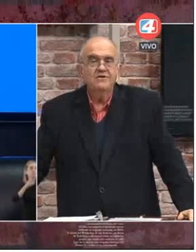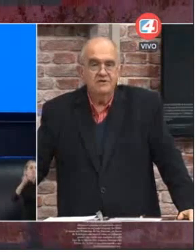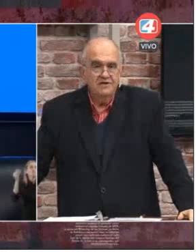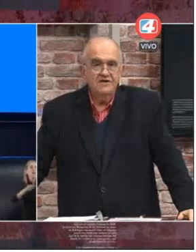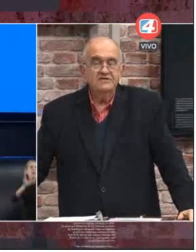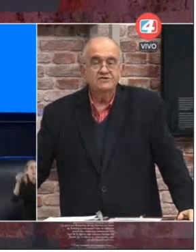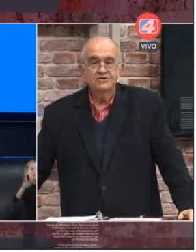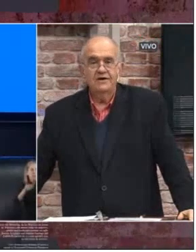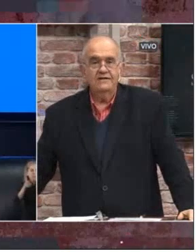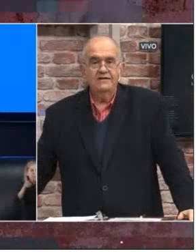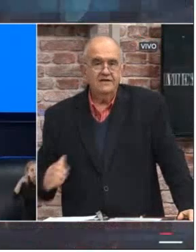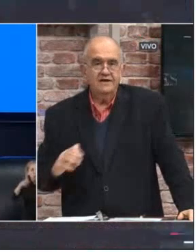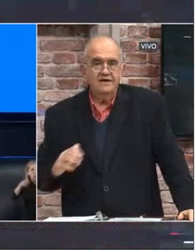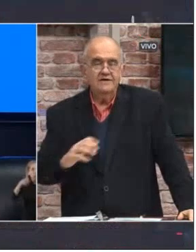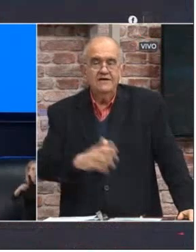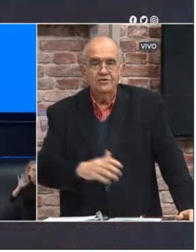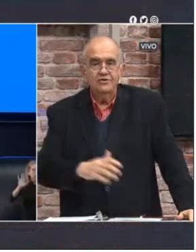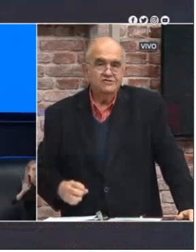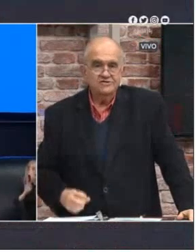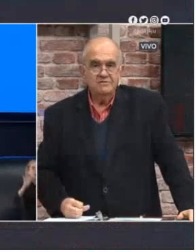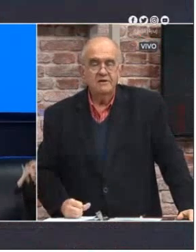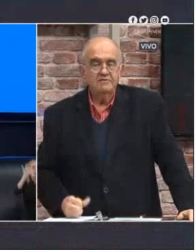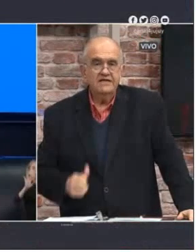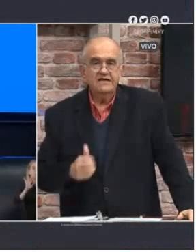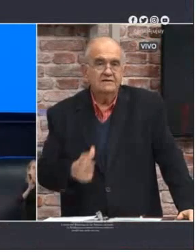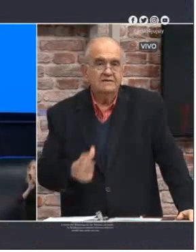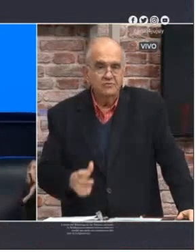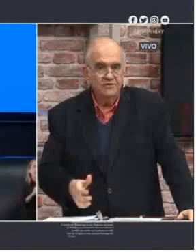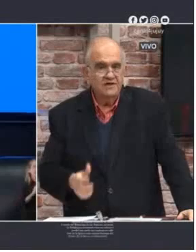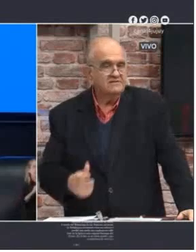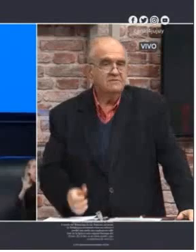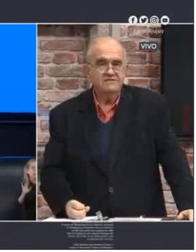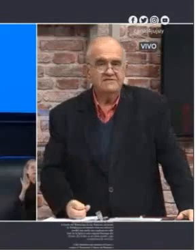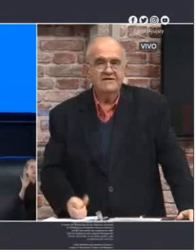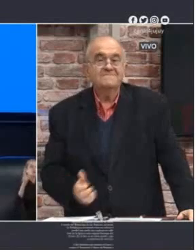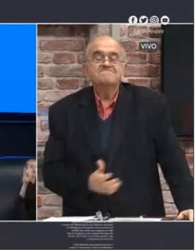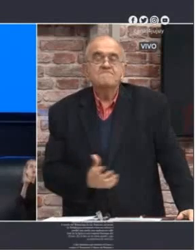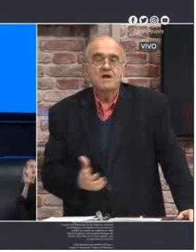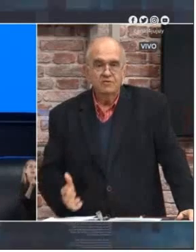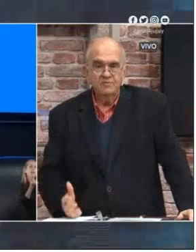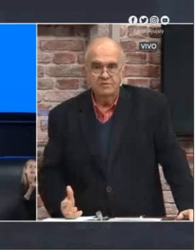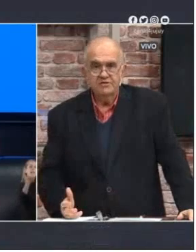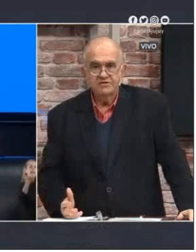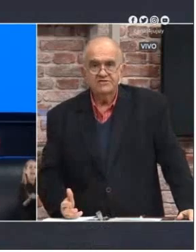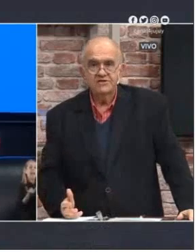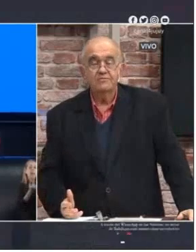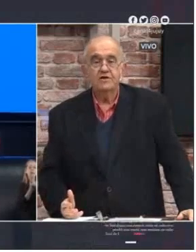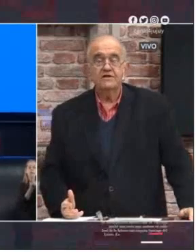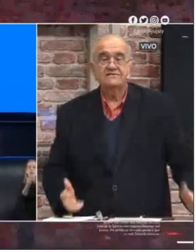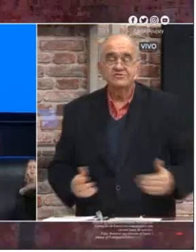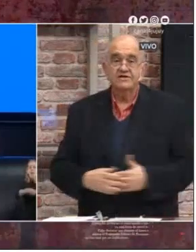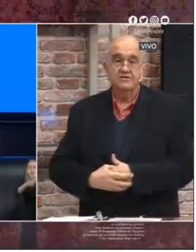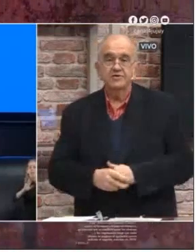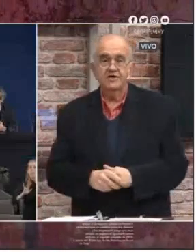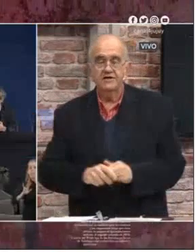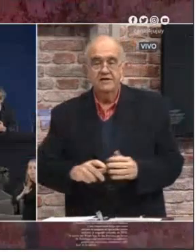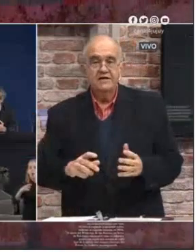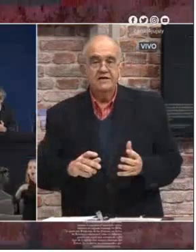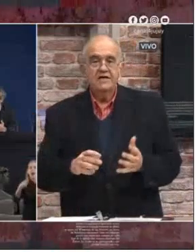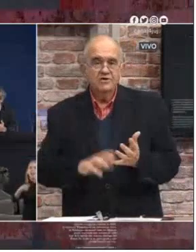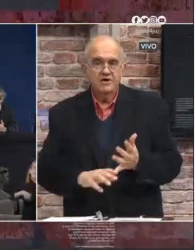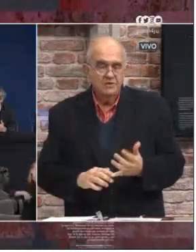primero que le reaccionó ante la los dichos y yo en la bata que el lunes de la semana pasada fue el primero en reaccionar porque decimos esto porque